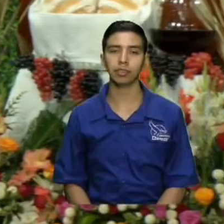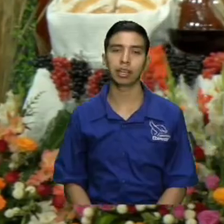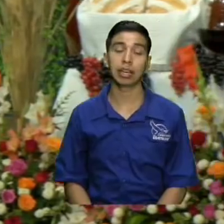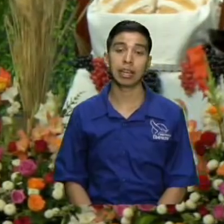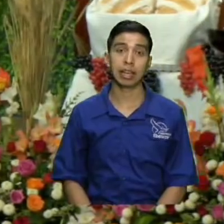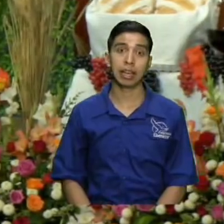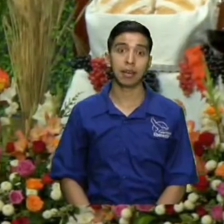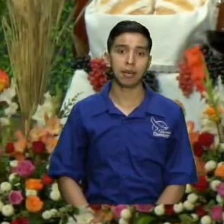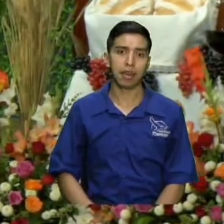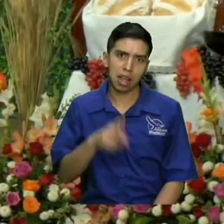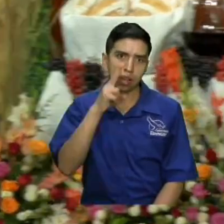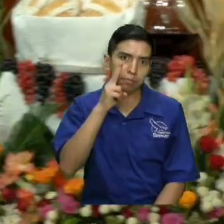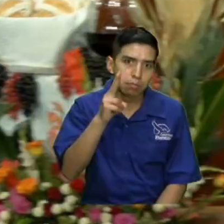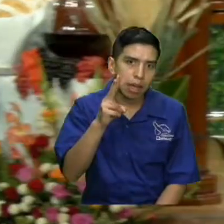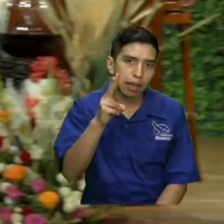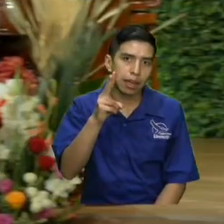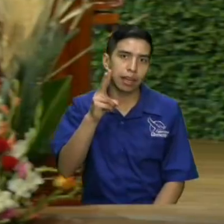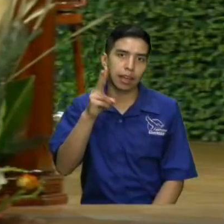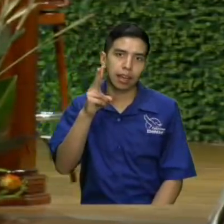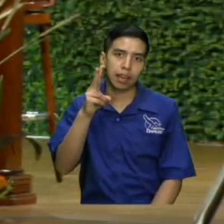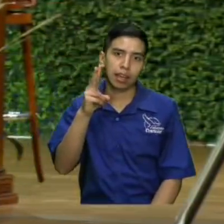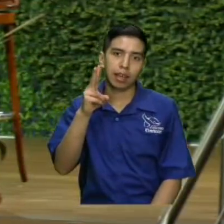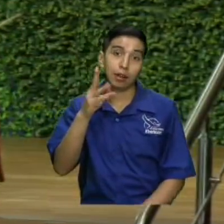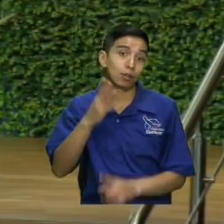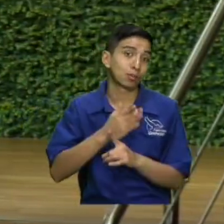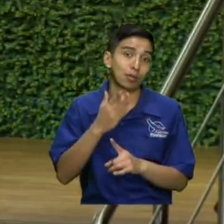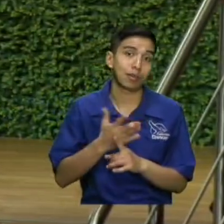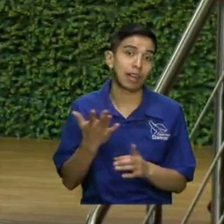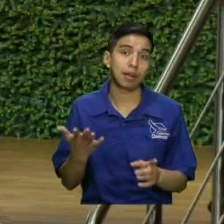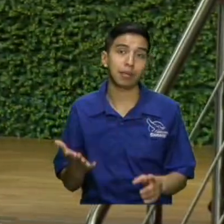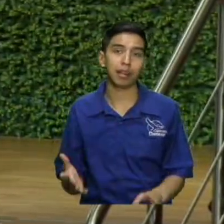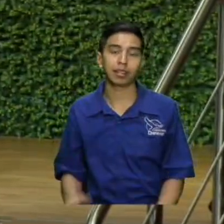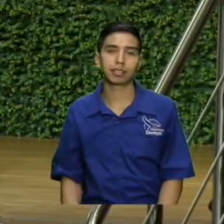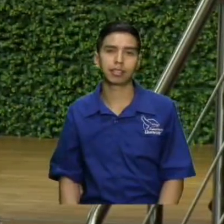cuenta que... Bueno, mejor no me meto en ese lío, eso es para mañana.